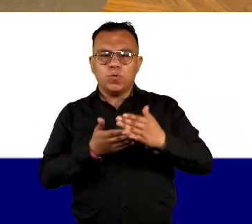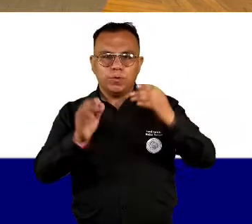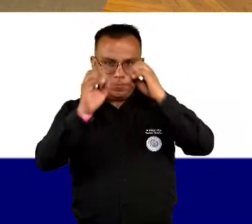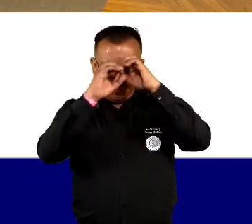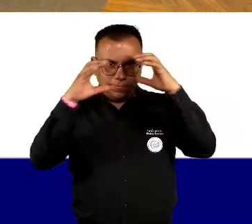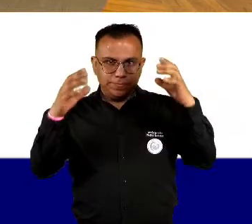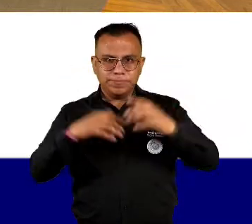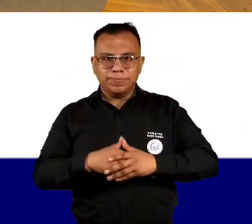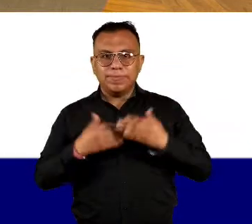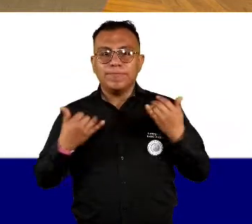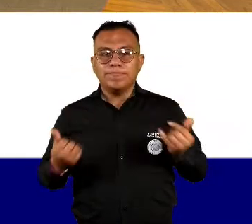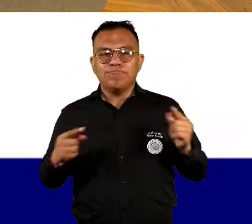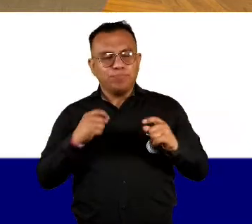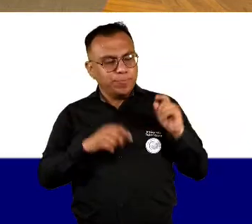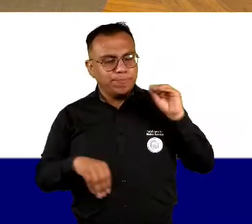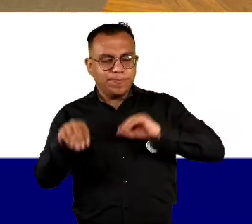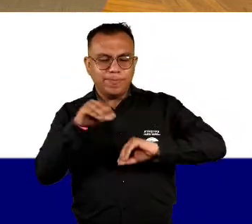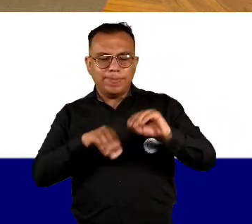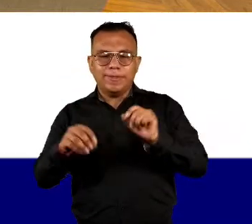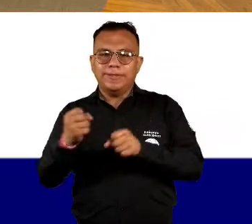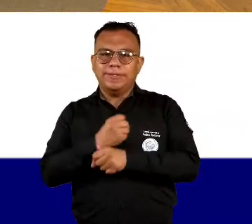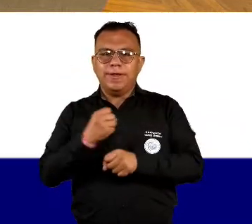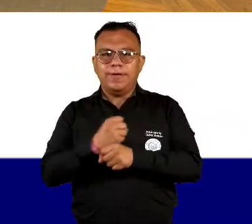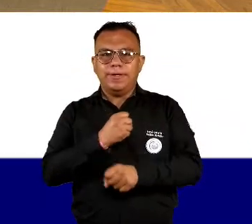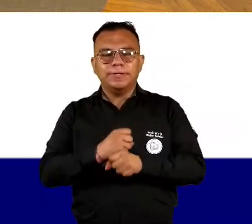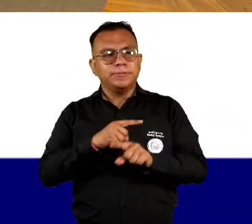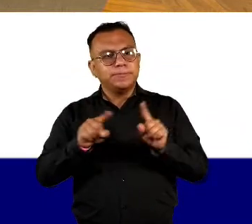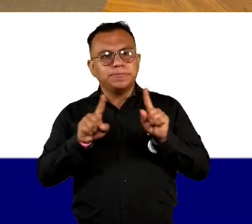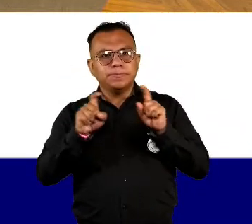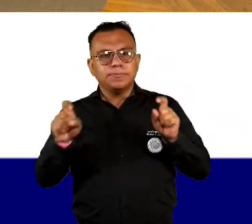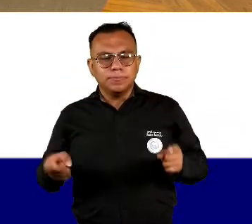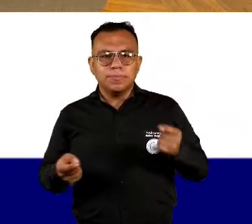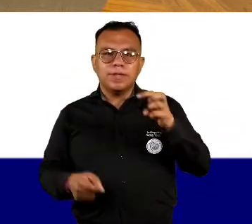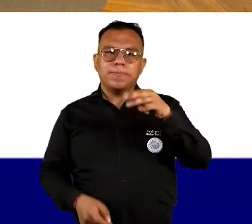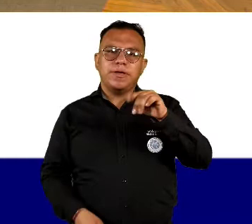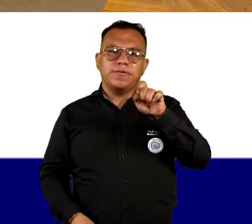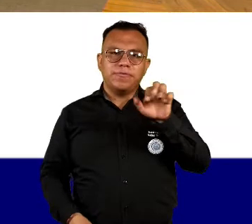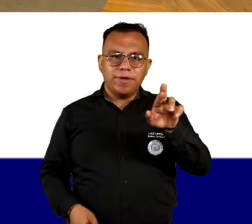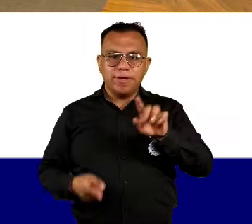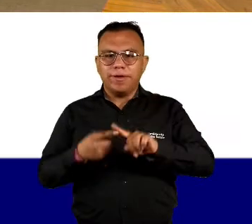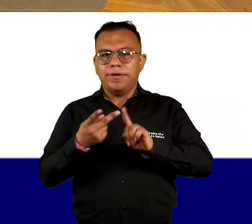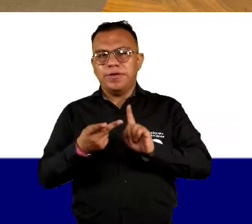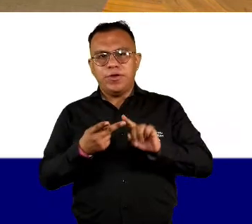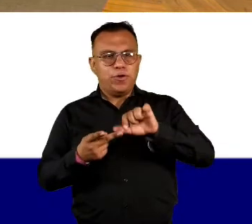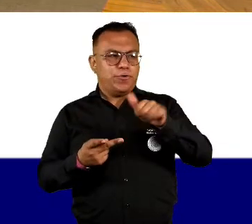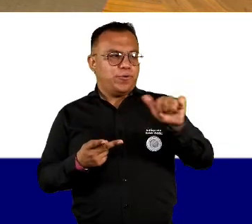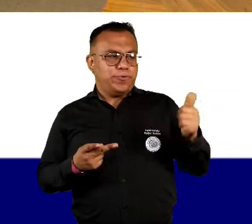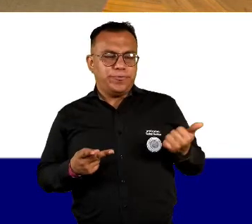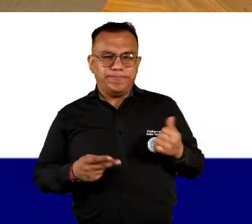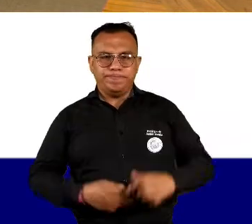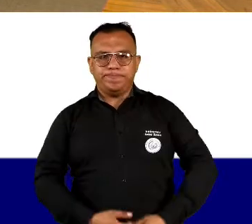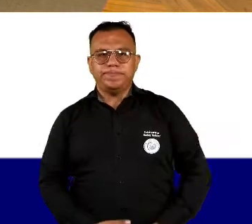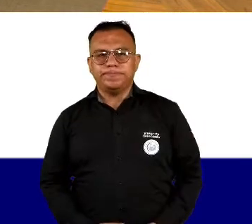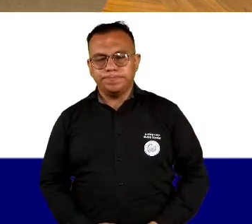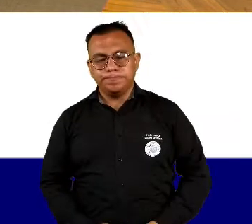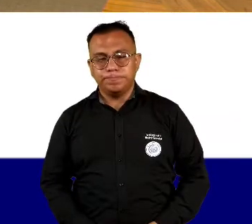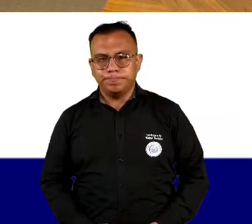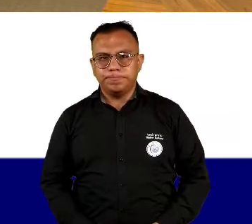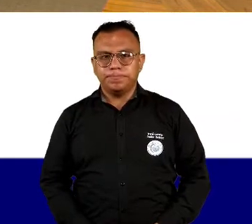o globan trabajando con títulos como maten y otros más de electrón Exacto